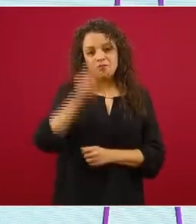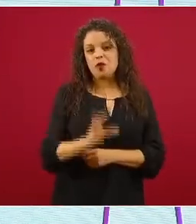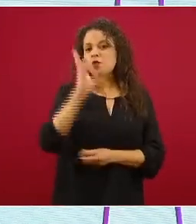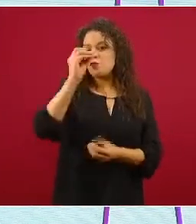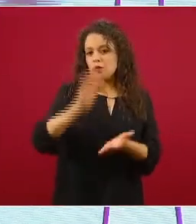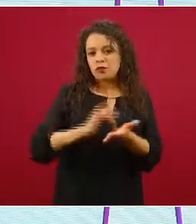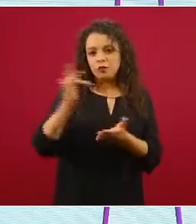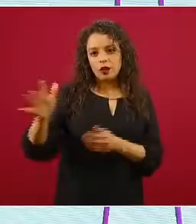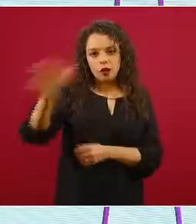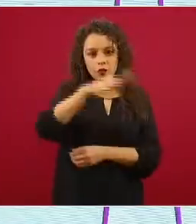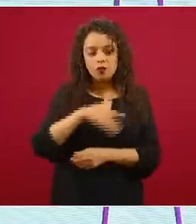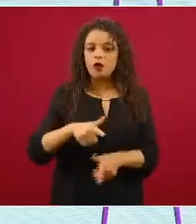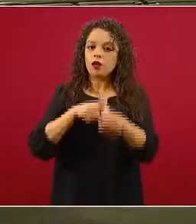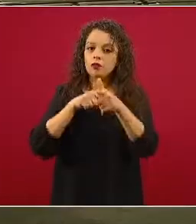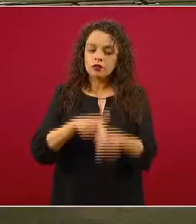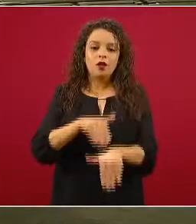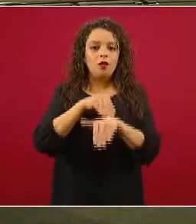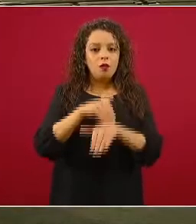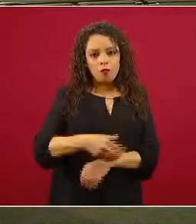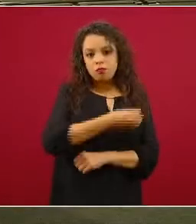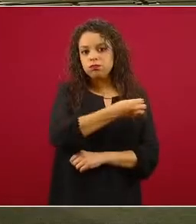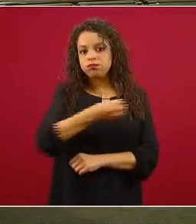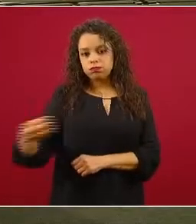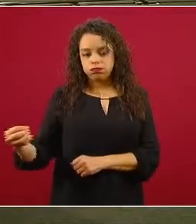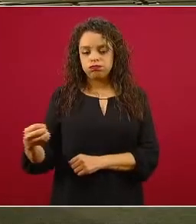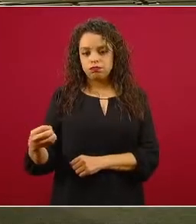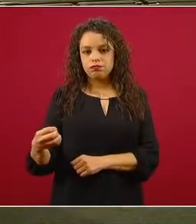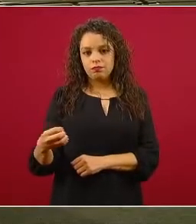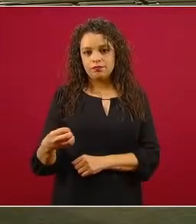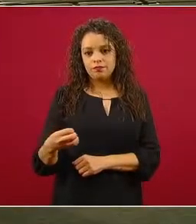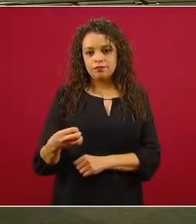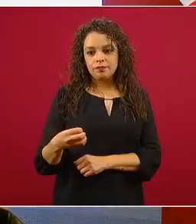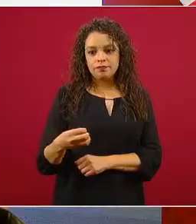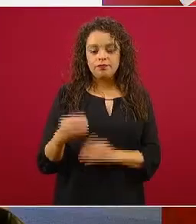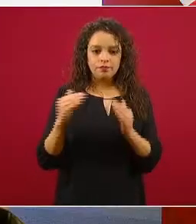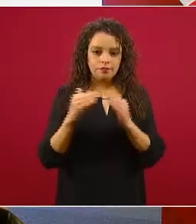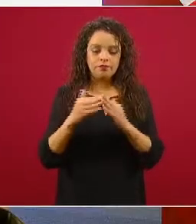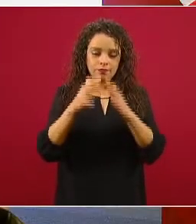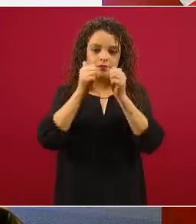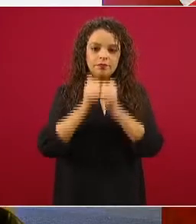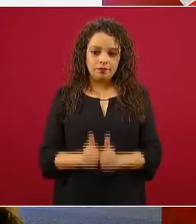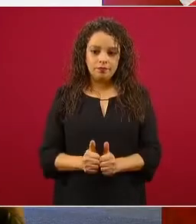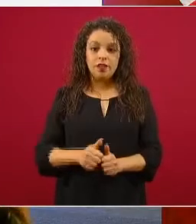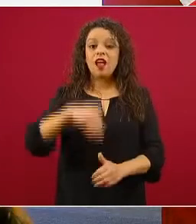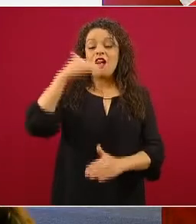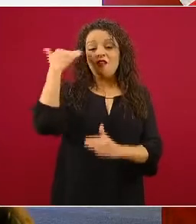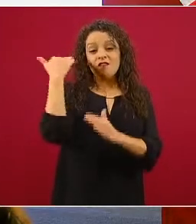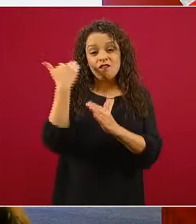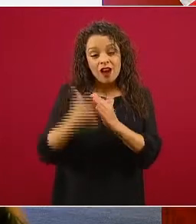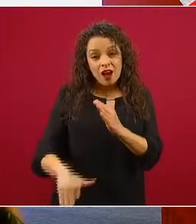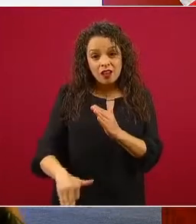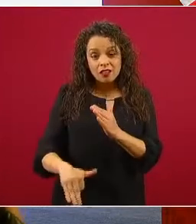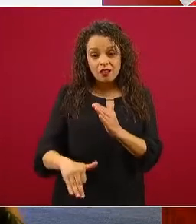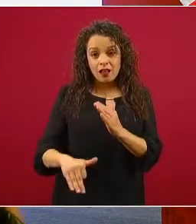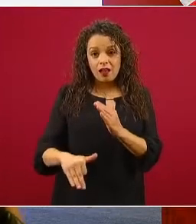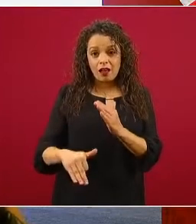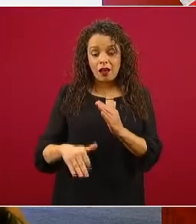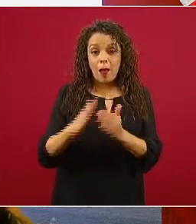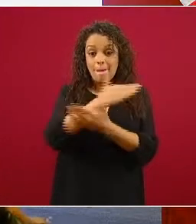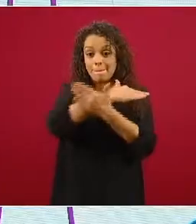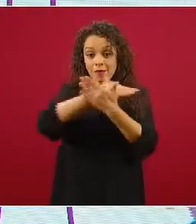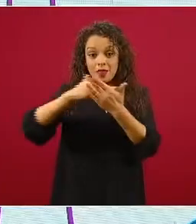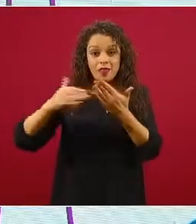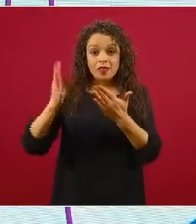conducta. Todavía nos falta más de la mitad del ciclo epidémico y hay que mantenernos en